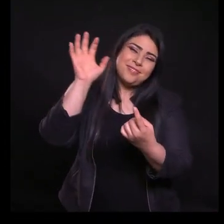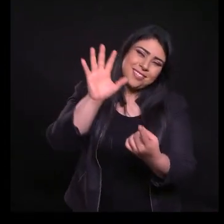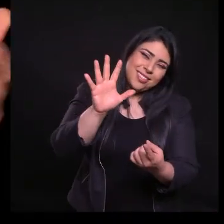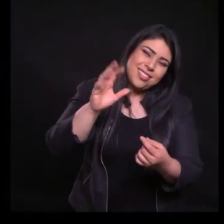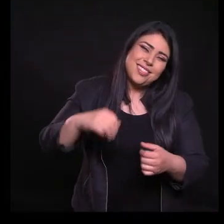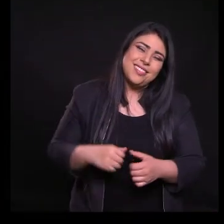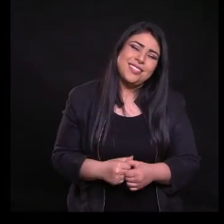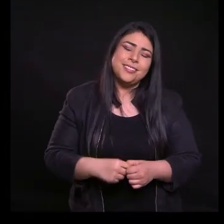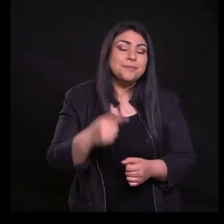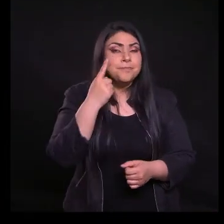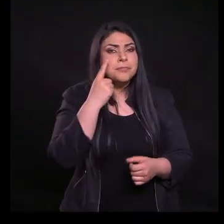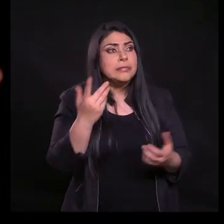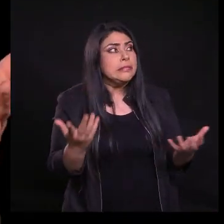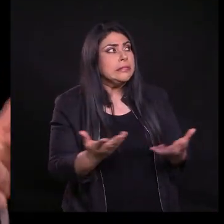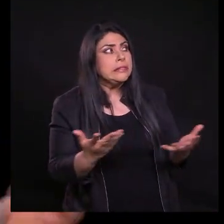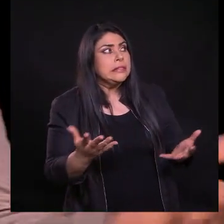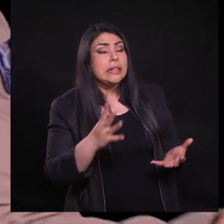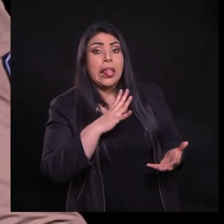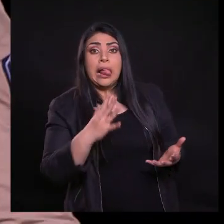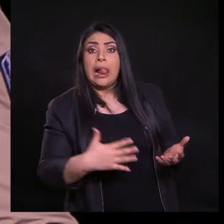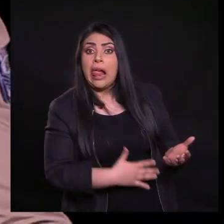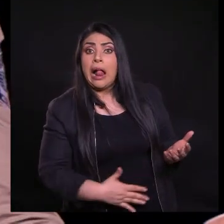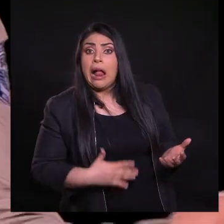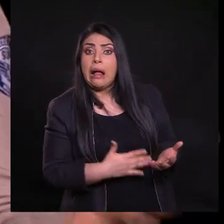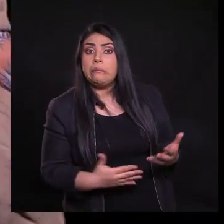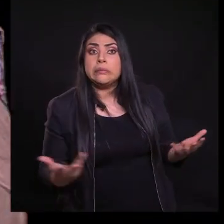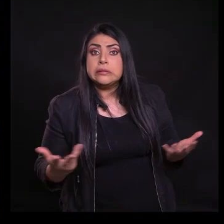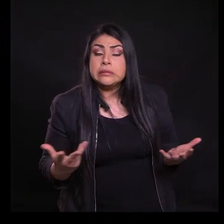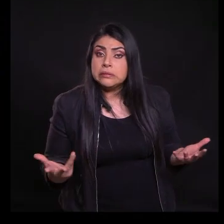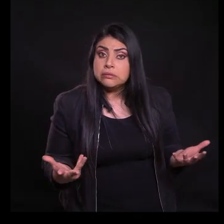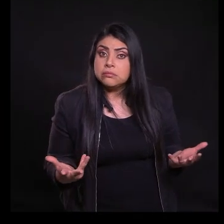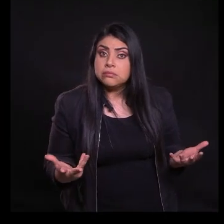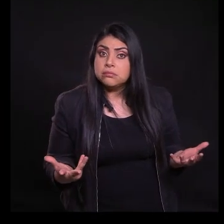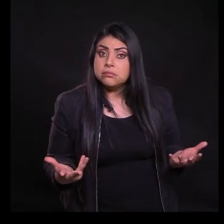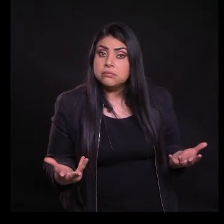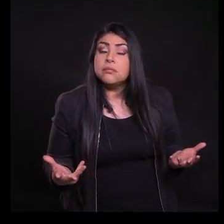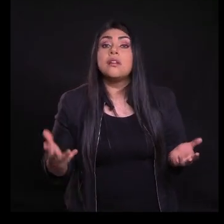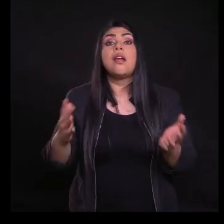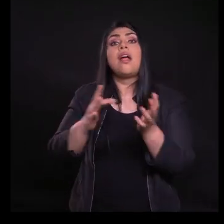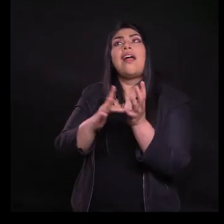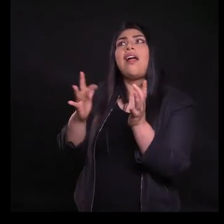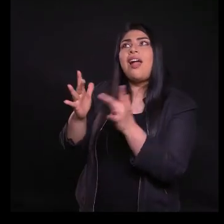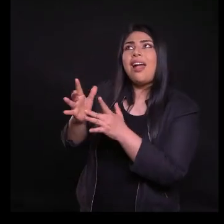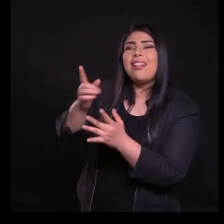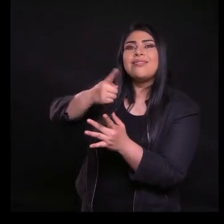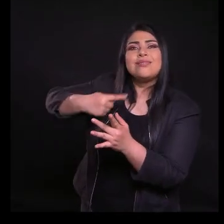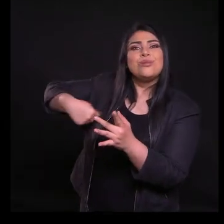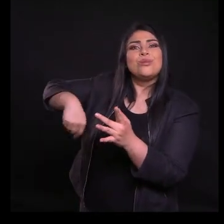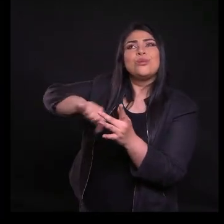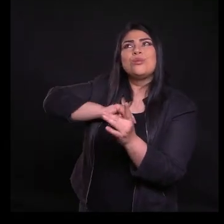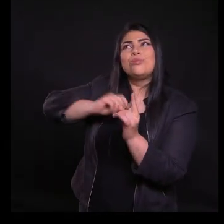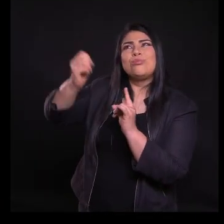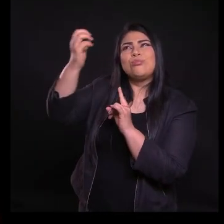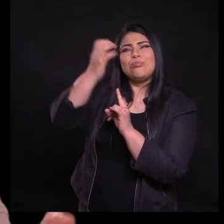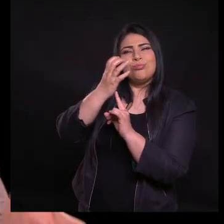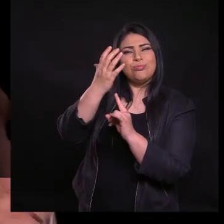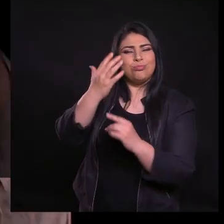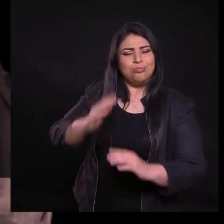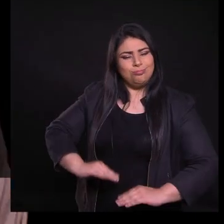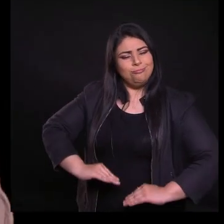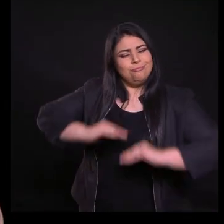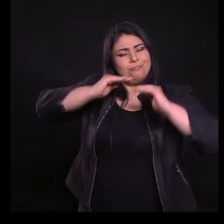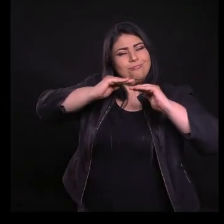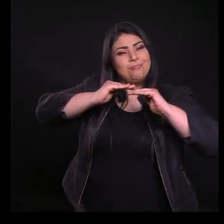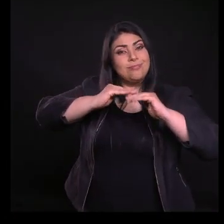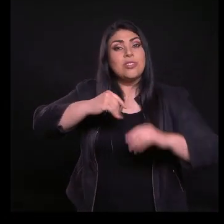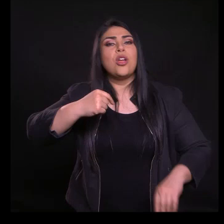qué pasa si tienes hambre mira qué curioso dice la palabra del señor jesús es nuestro alimento -juan 635 él